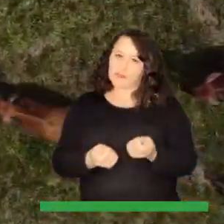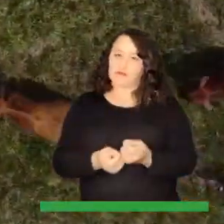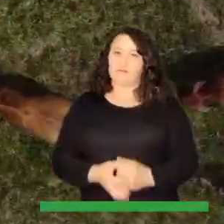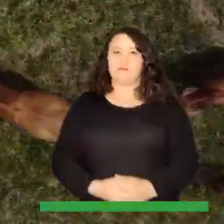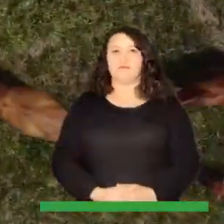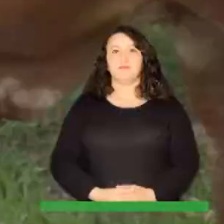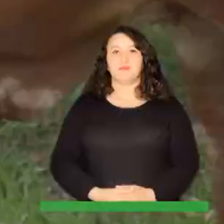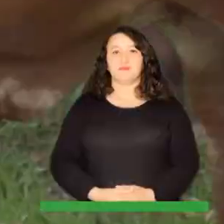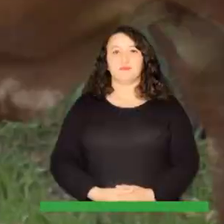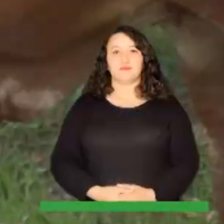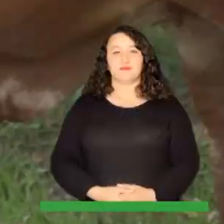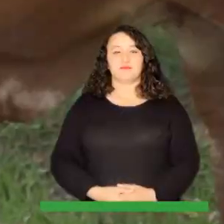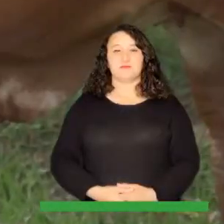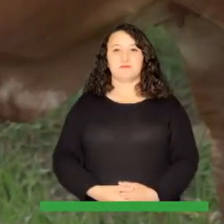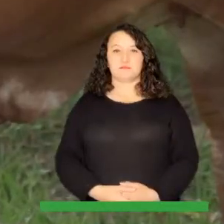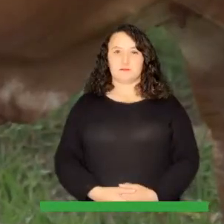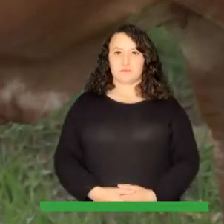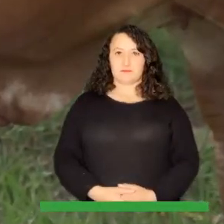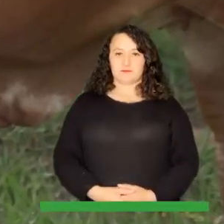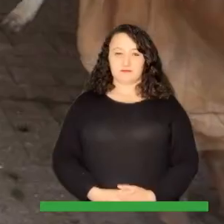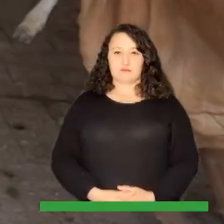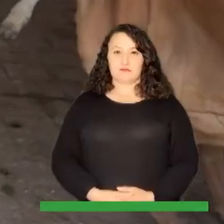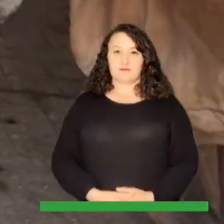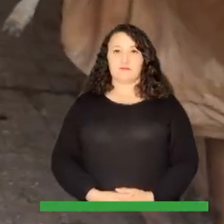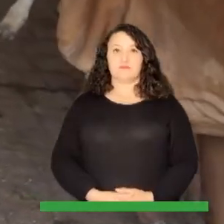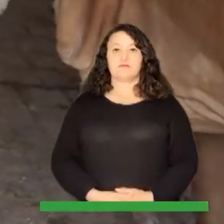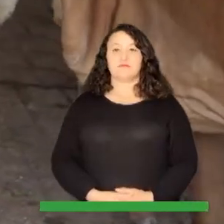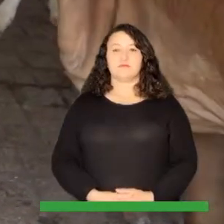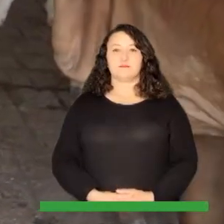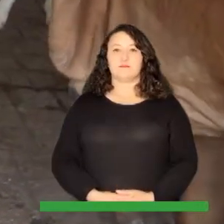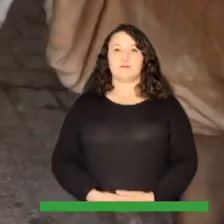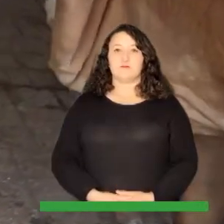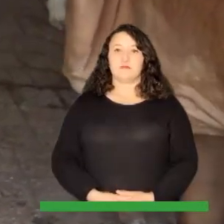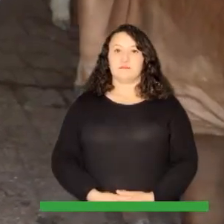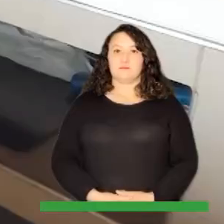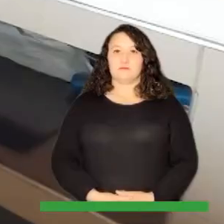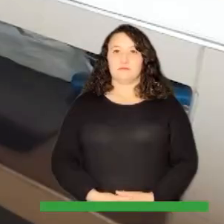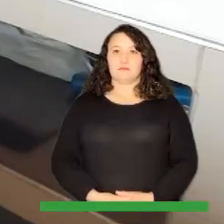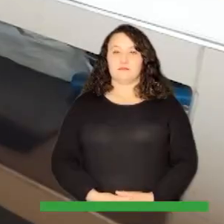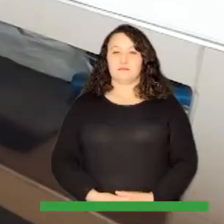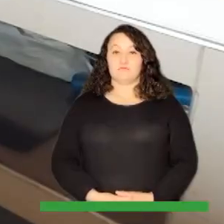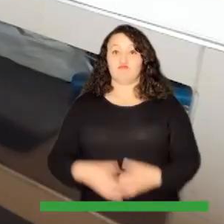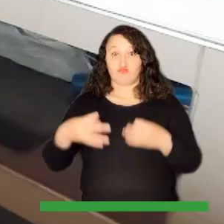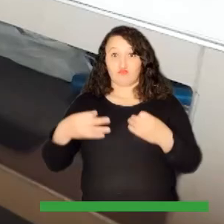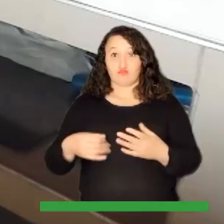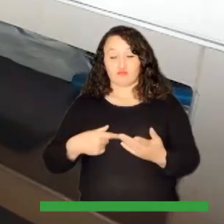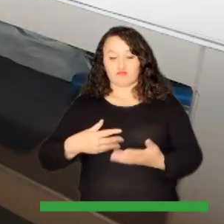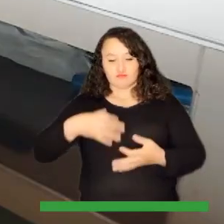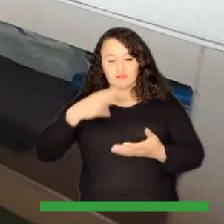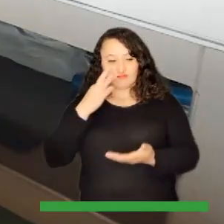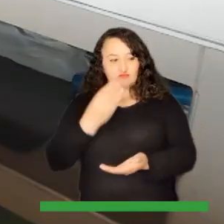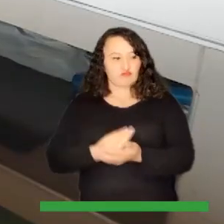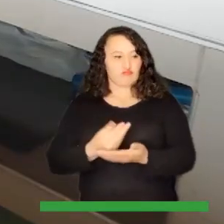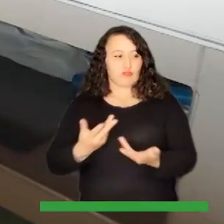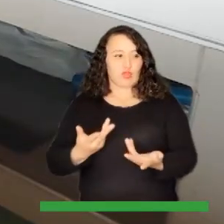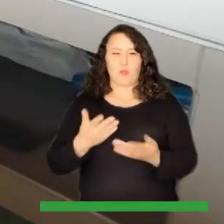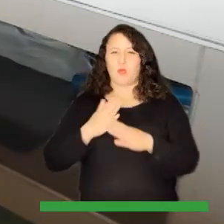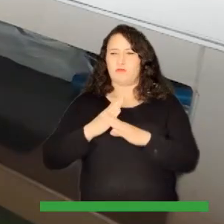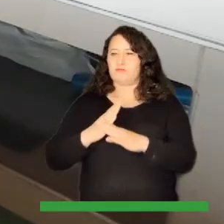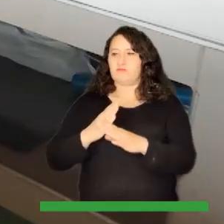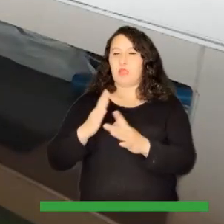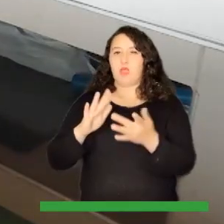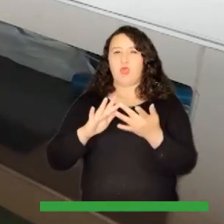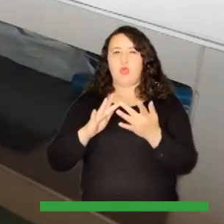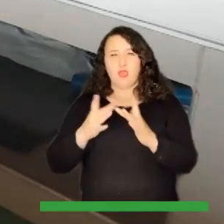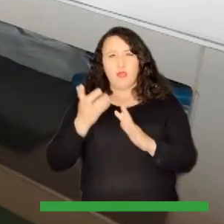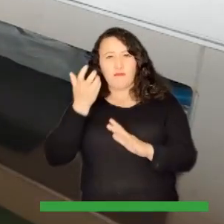Lo Don Germán, para garantizar que el ganado esté libre de dolor